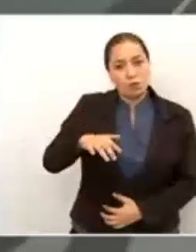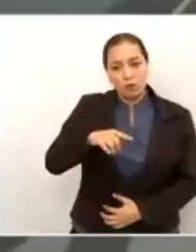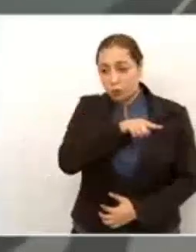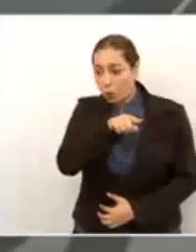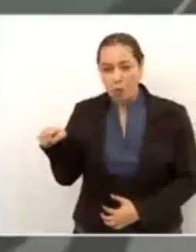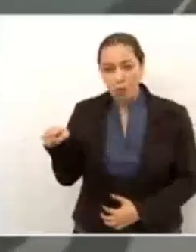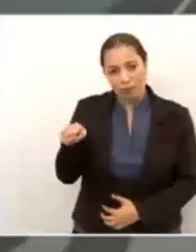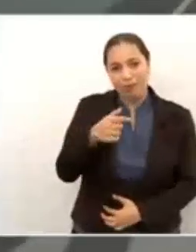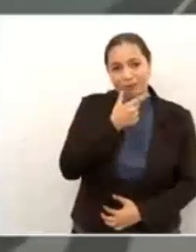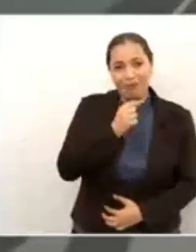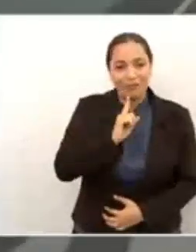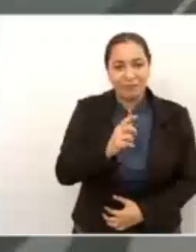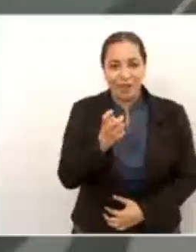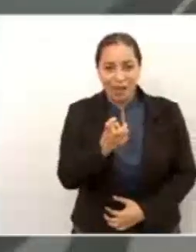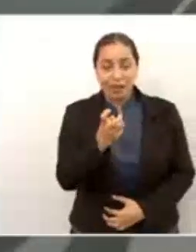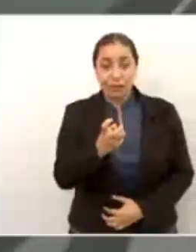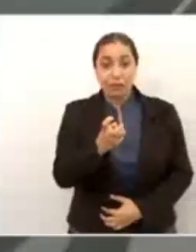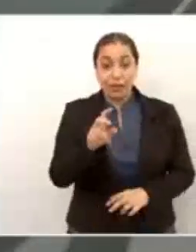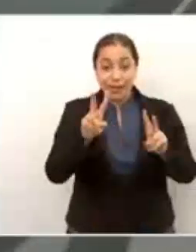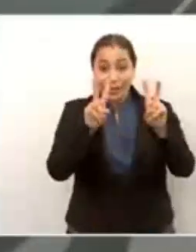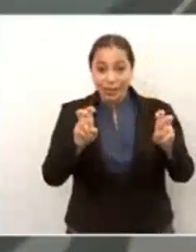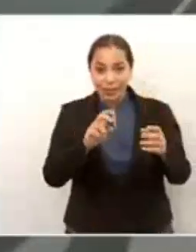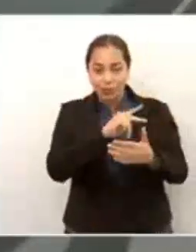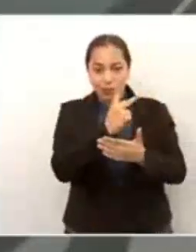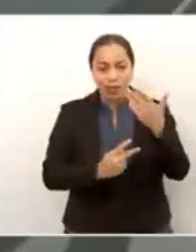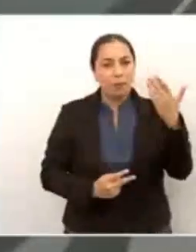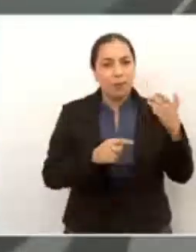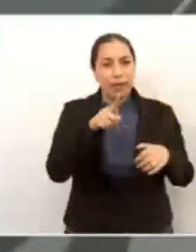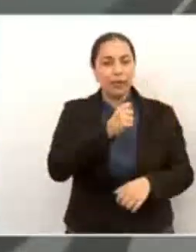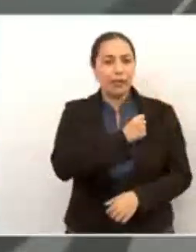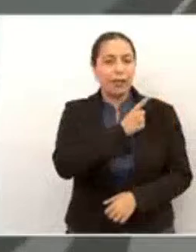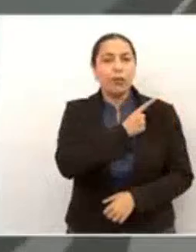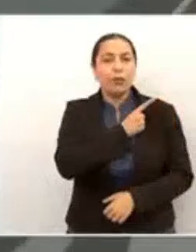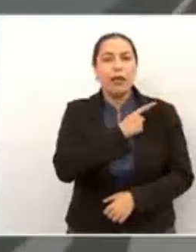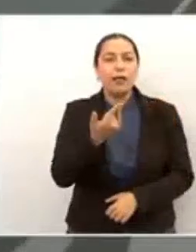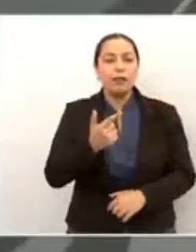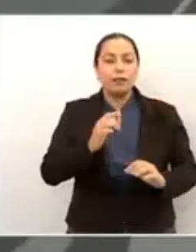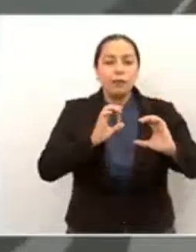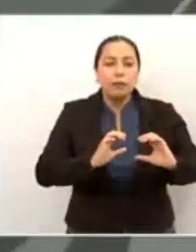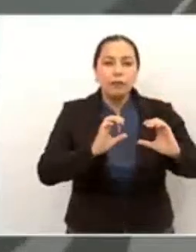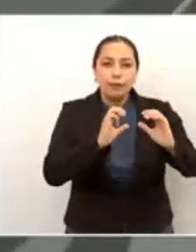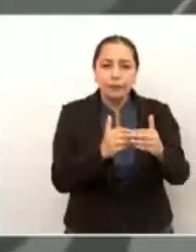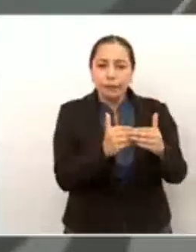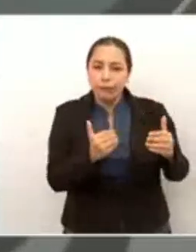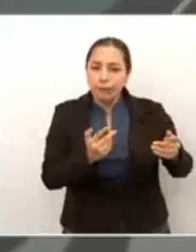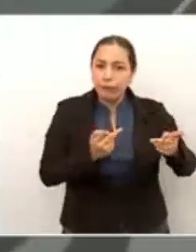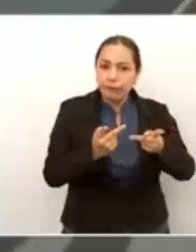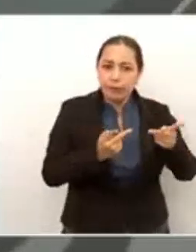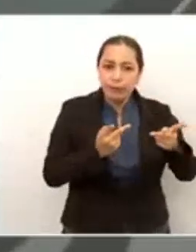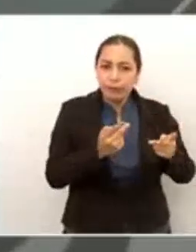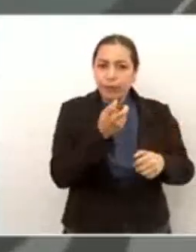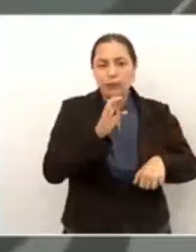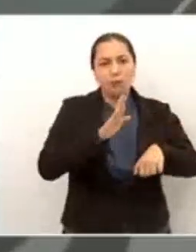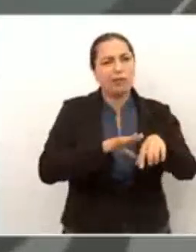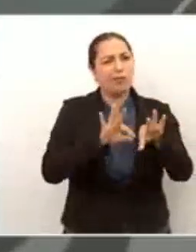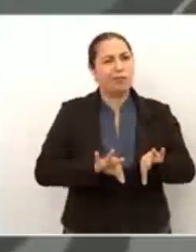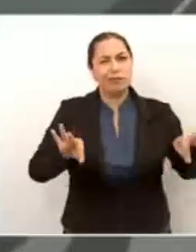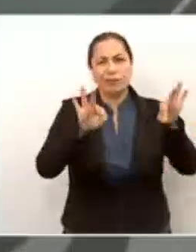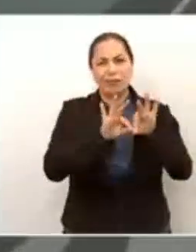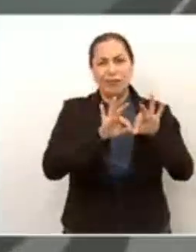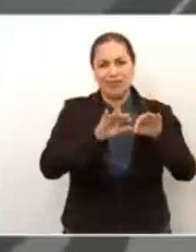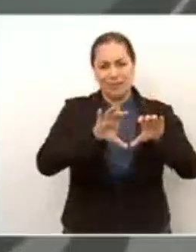ser el programa de salud preventiva más importante del mundo. No lo tiene ningún país del mundo.